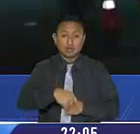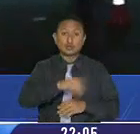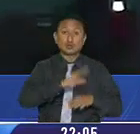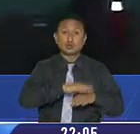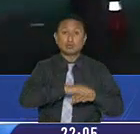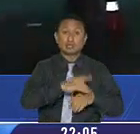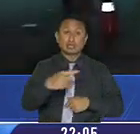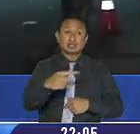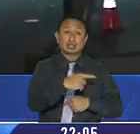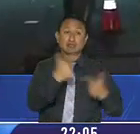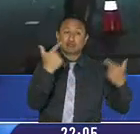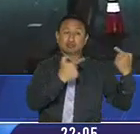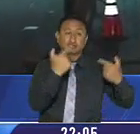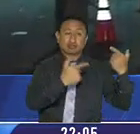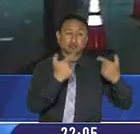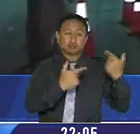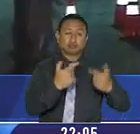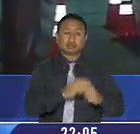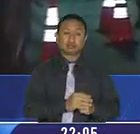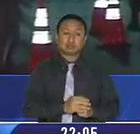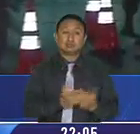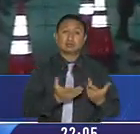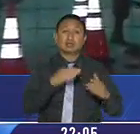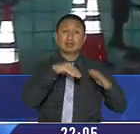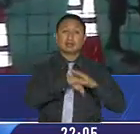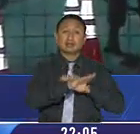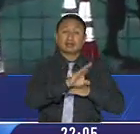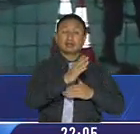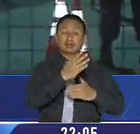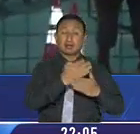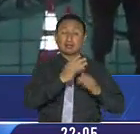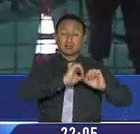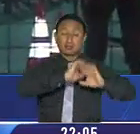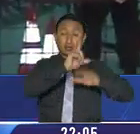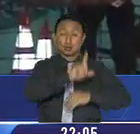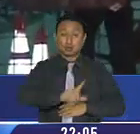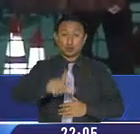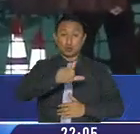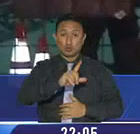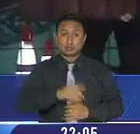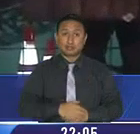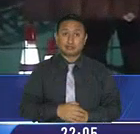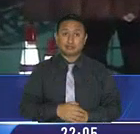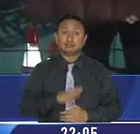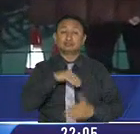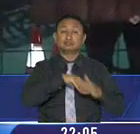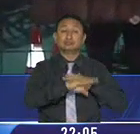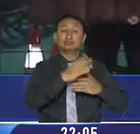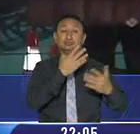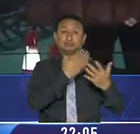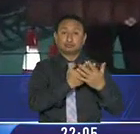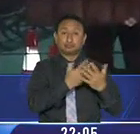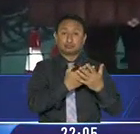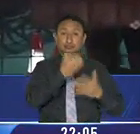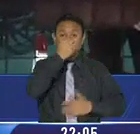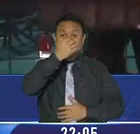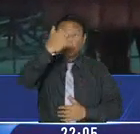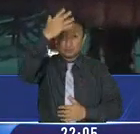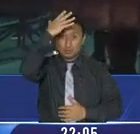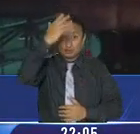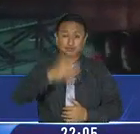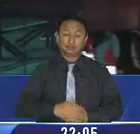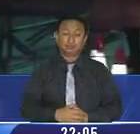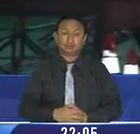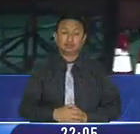protagonistas del incidente, la masacre registrada la madrugada y mañana de hoy lunes en el centro de privación de libertad de Santo Domingo de